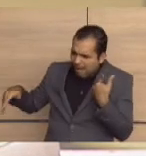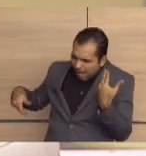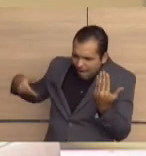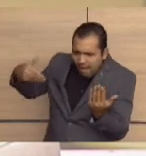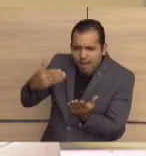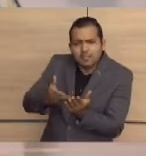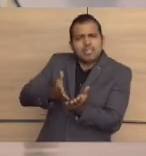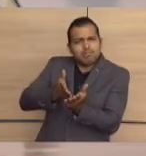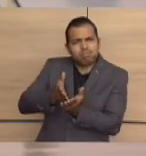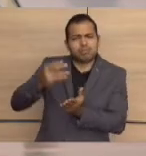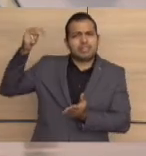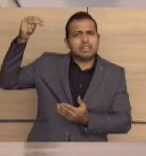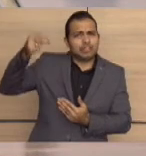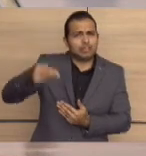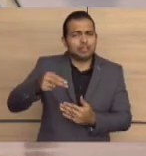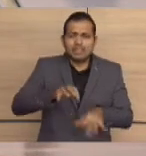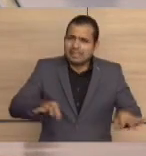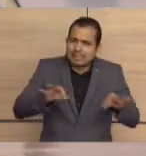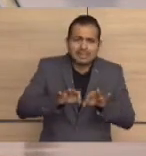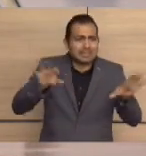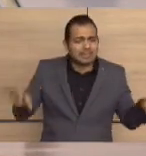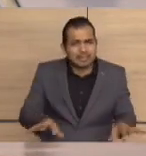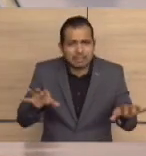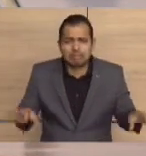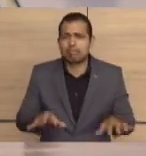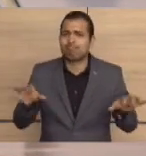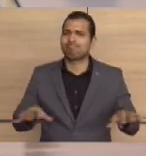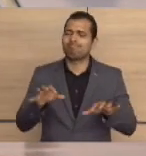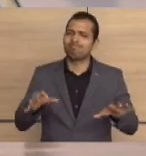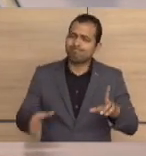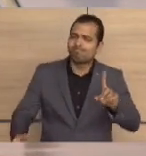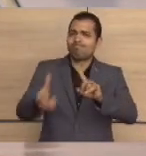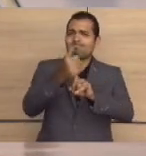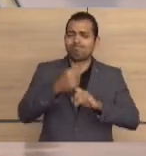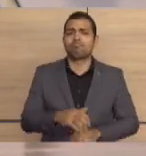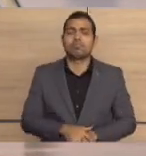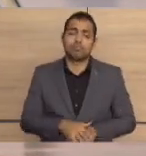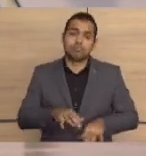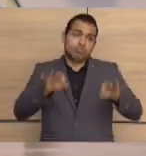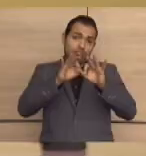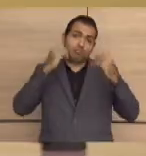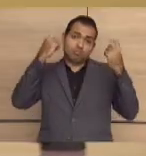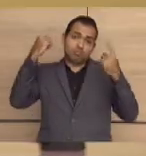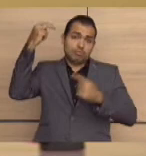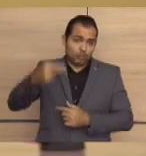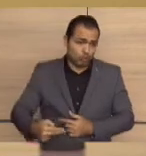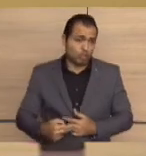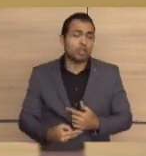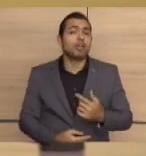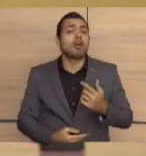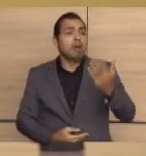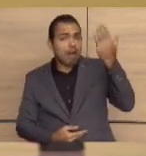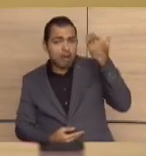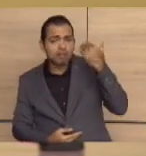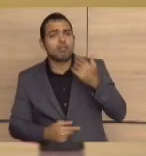la historia, para entender todo, porque salieron también no solamente los temas que proponíamos, ustedes nos hicieron mucho llamado al arte,